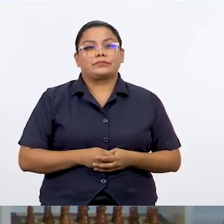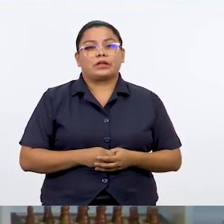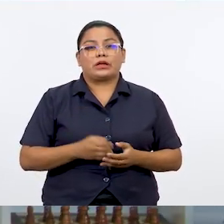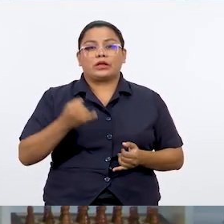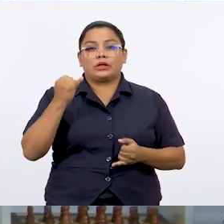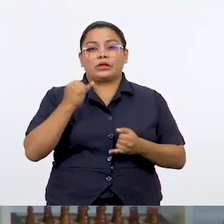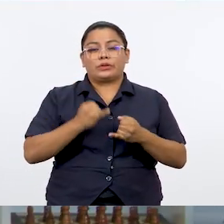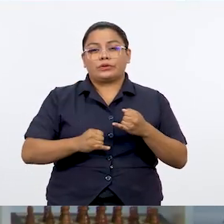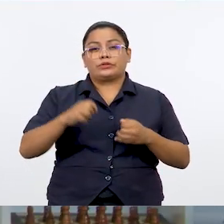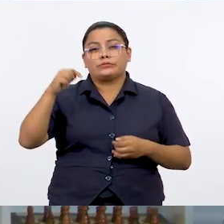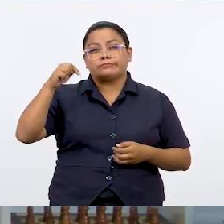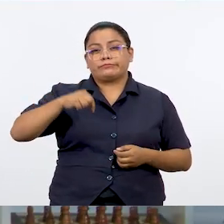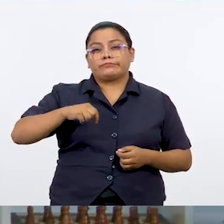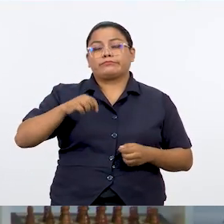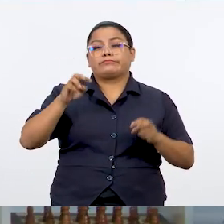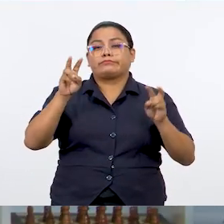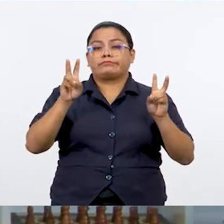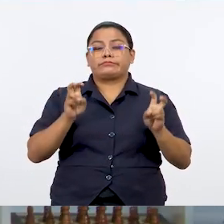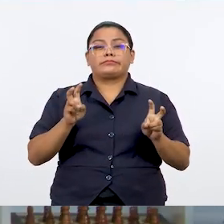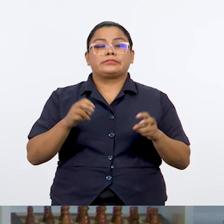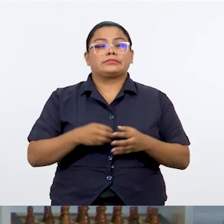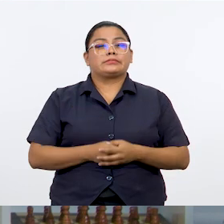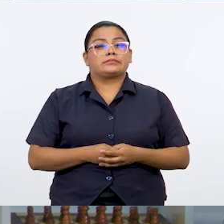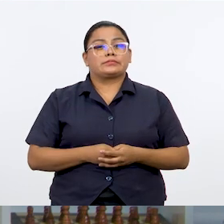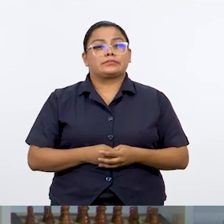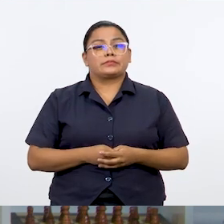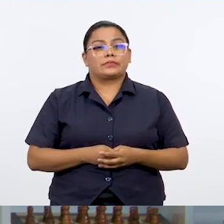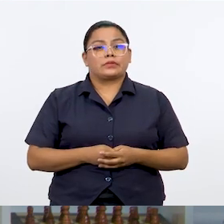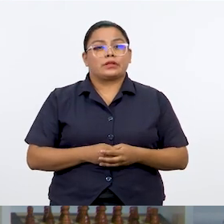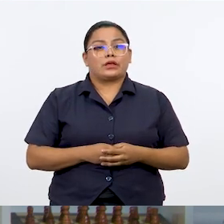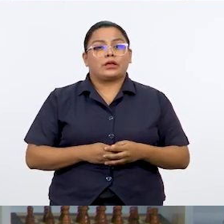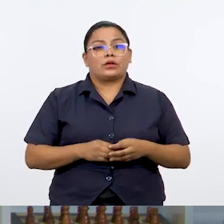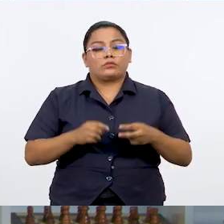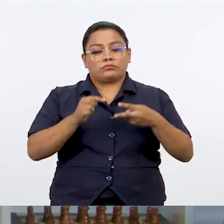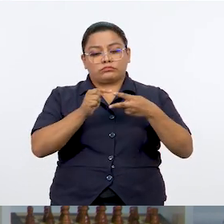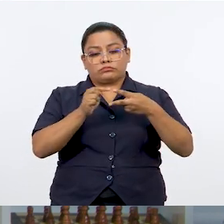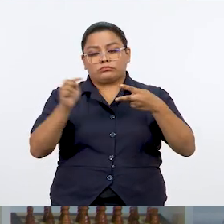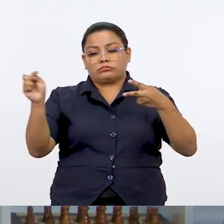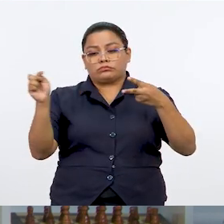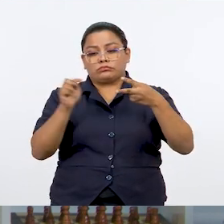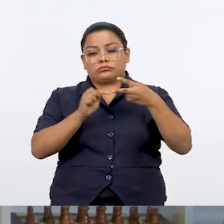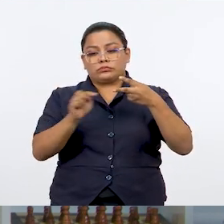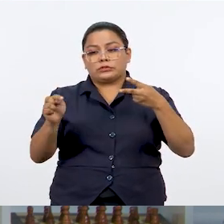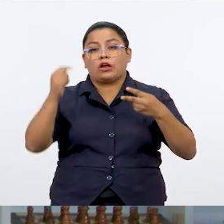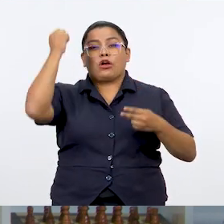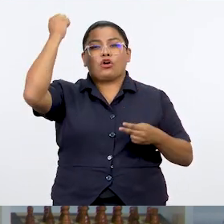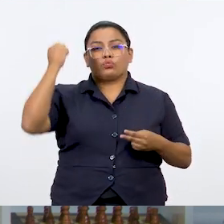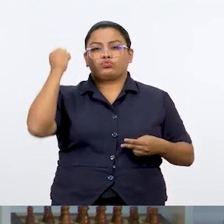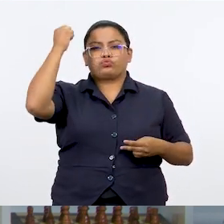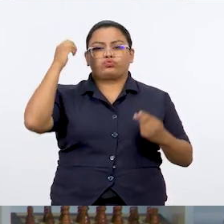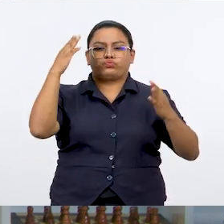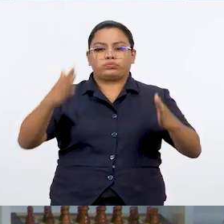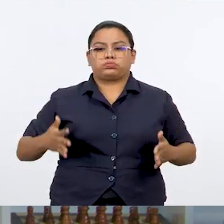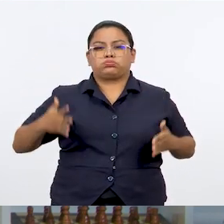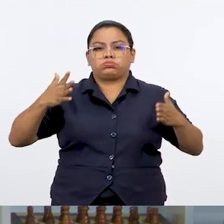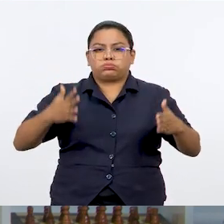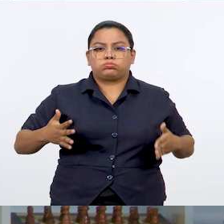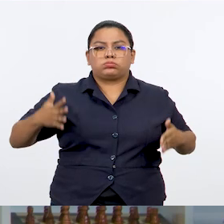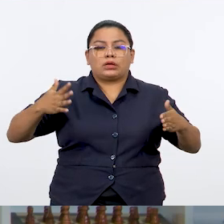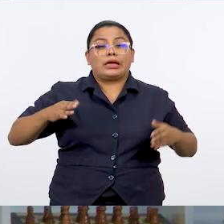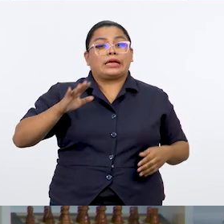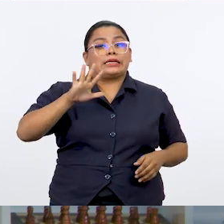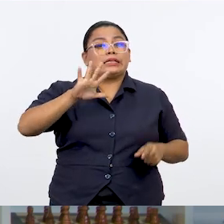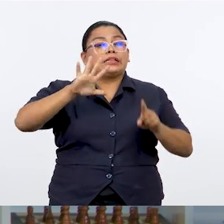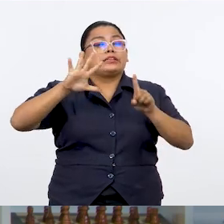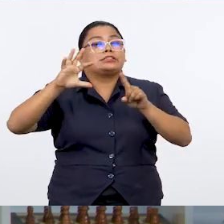El último caso que abordaremos en esta ocasión se trata de un tren que ha viajado 560 kilómetros a